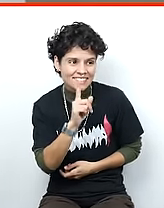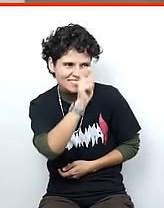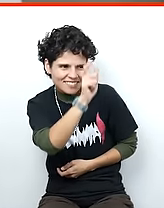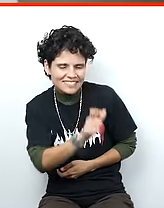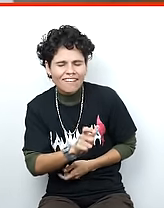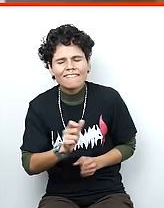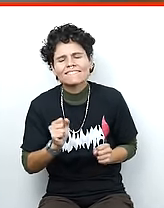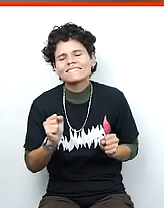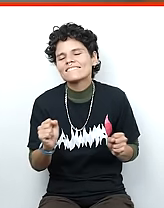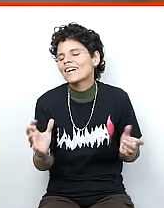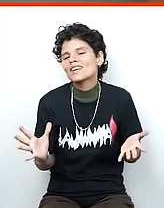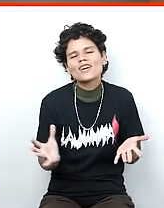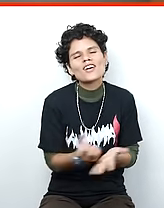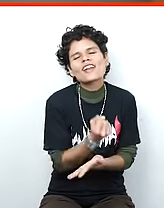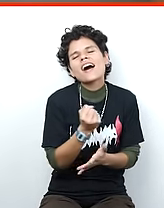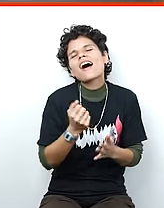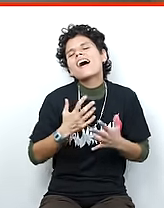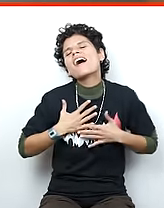¡Por fin!